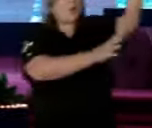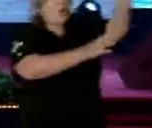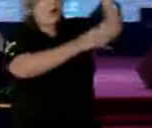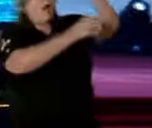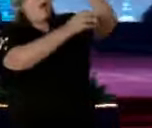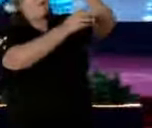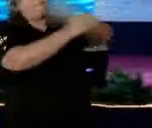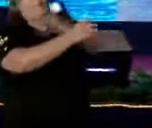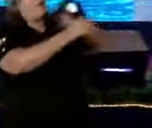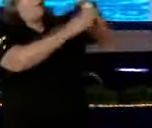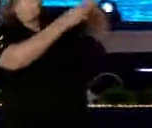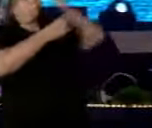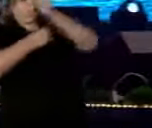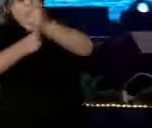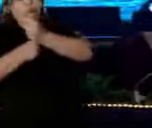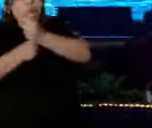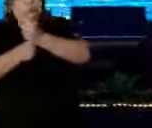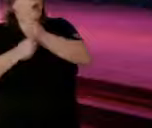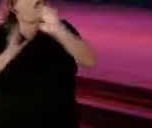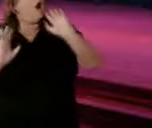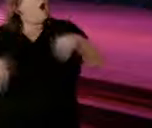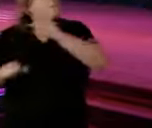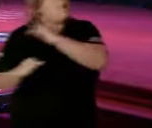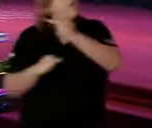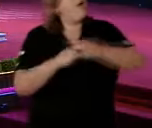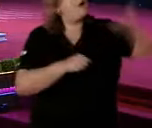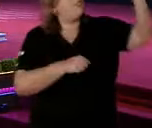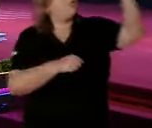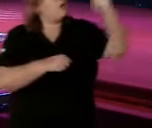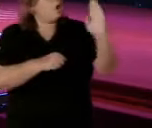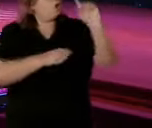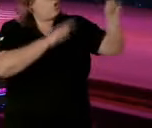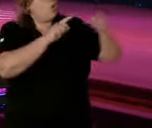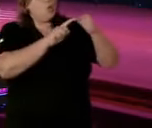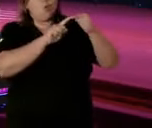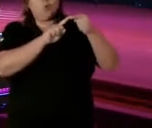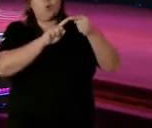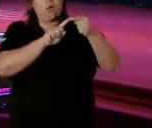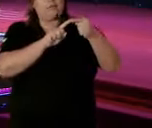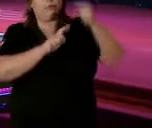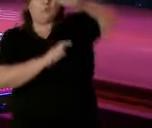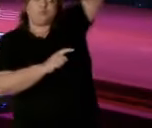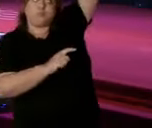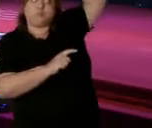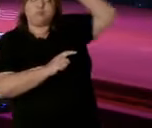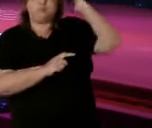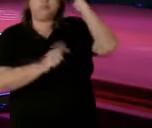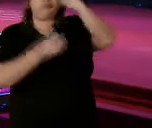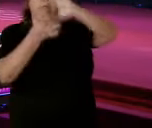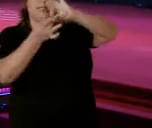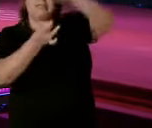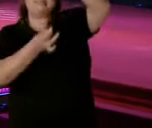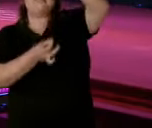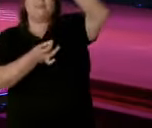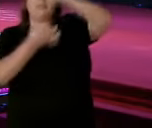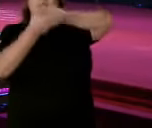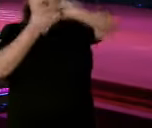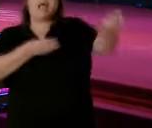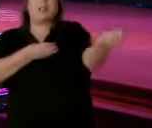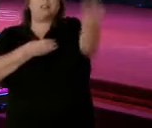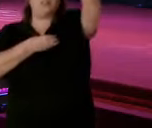poder. El dunamis de Dios. Cuando haya venido sobre vosotros el Espíritu Santo.